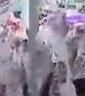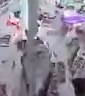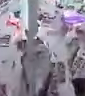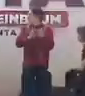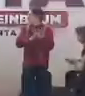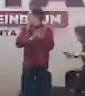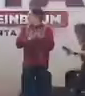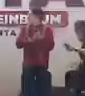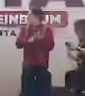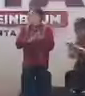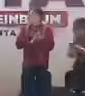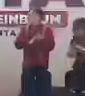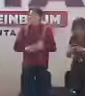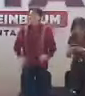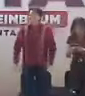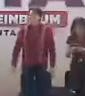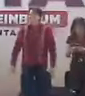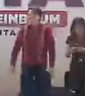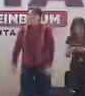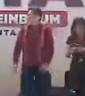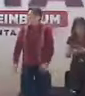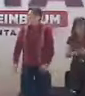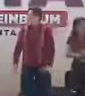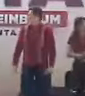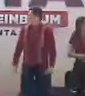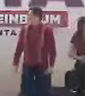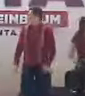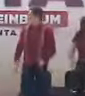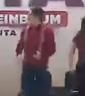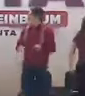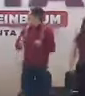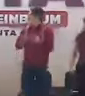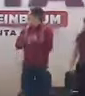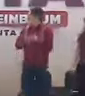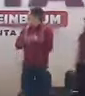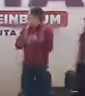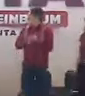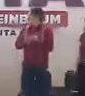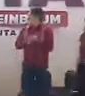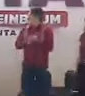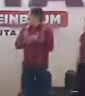Cedemos el uso de la palabra al doctor Higinio Martínez Miranda,